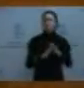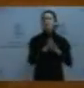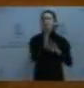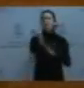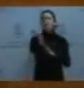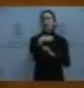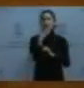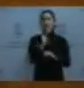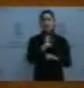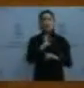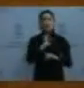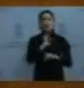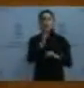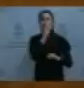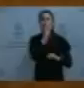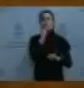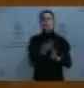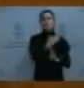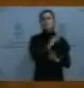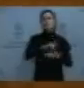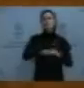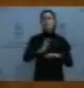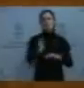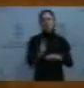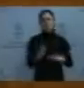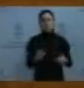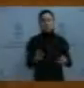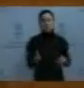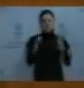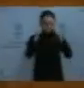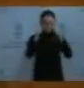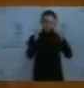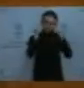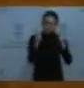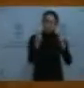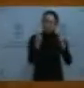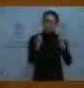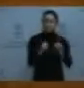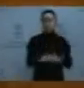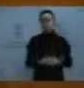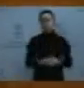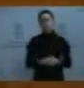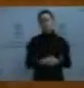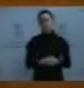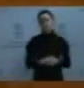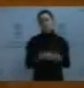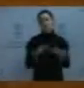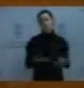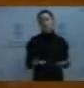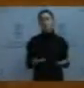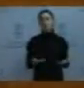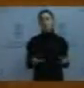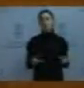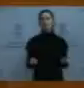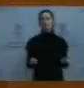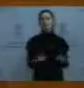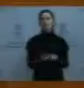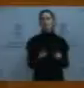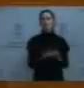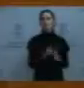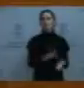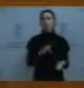cumplido nuestros compromisos o que intentamos hacerlo. Respecto a lo que parecía que era el antimotiv de su